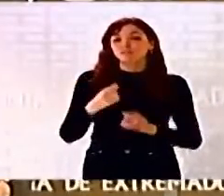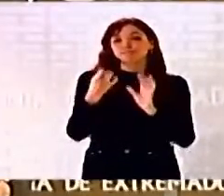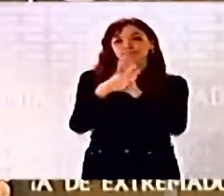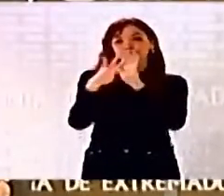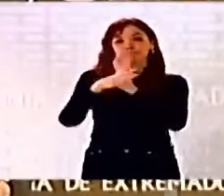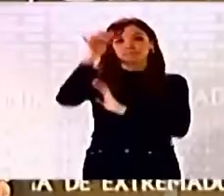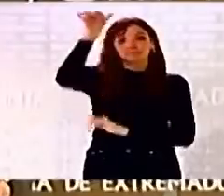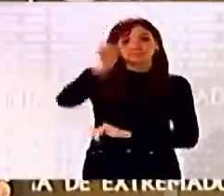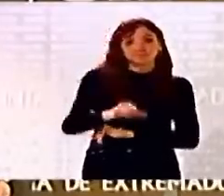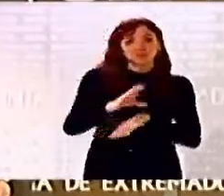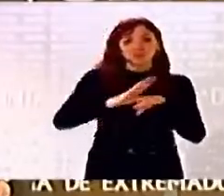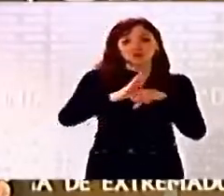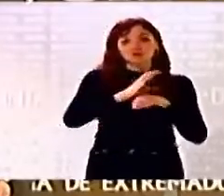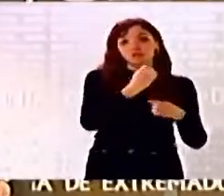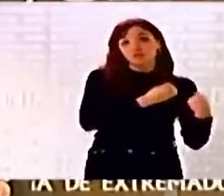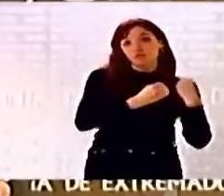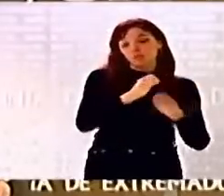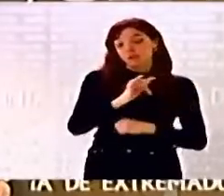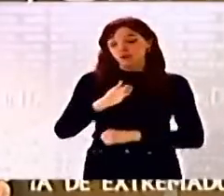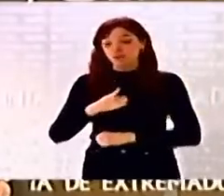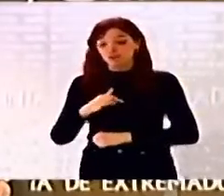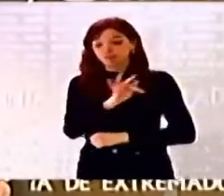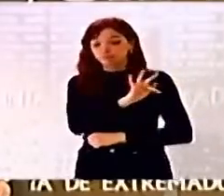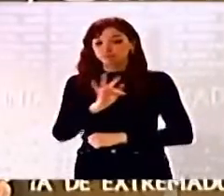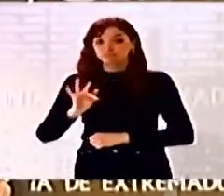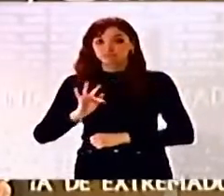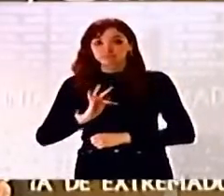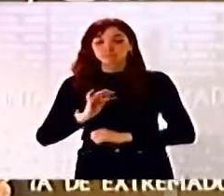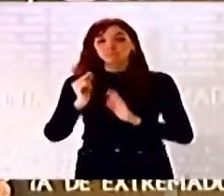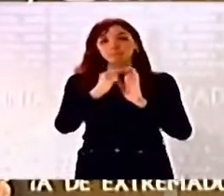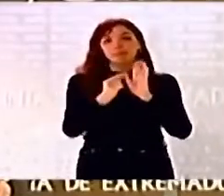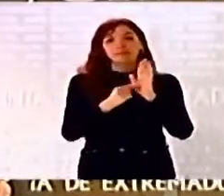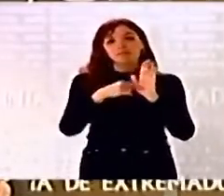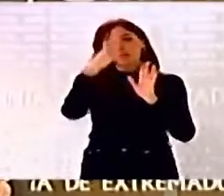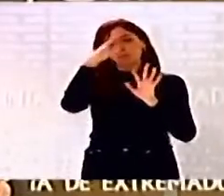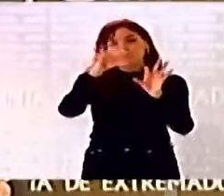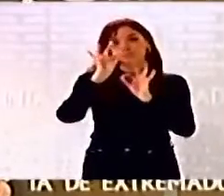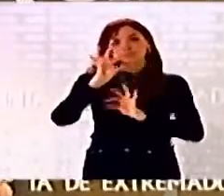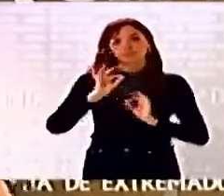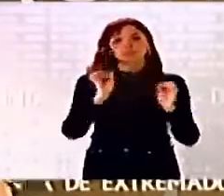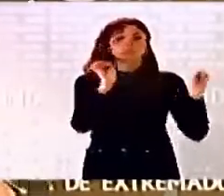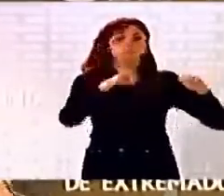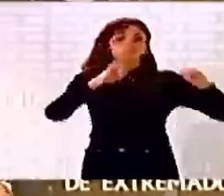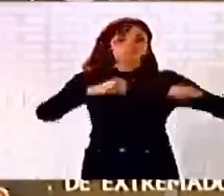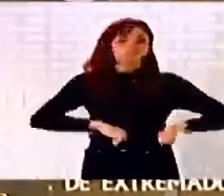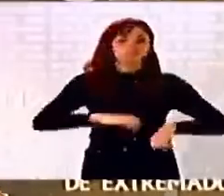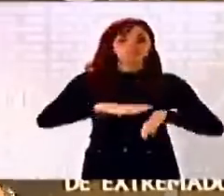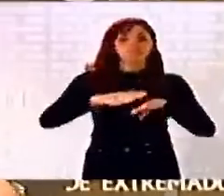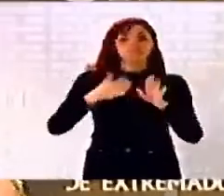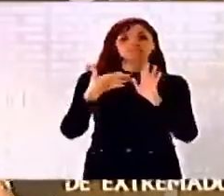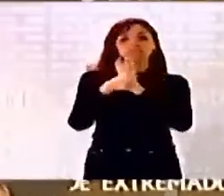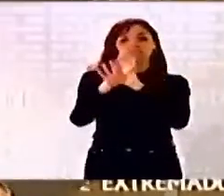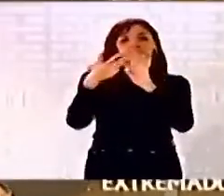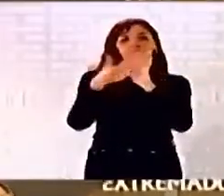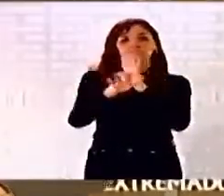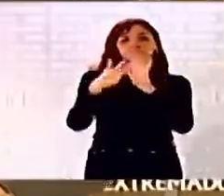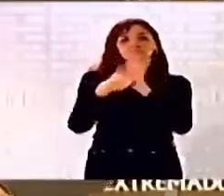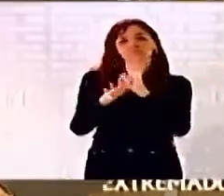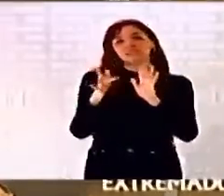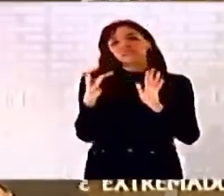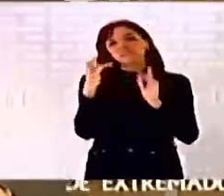relataremos, tanto el consejero de Economía como yo, las medidas que hemos adoptado para una determinada